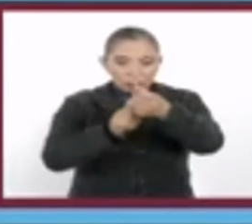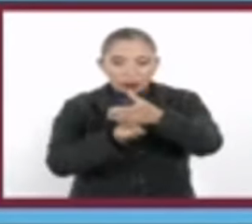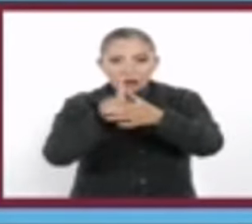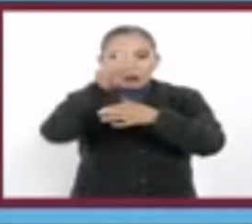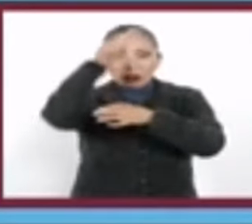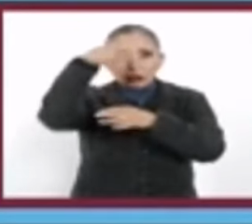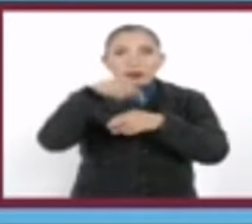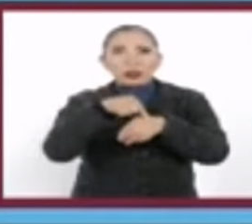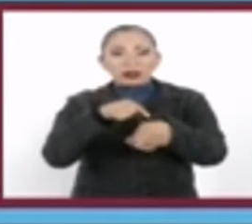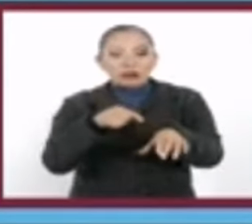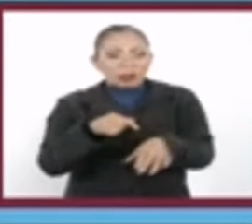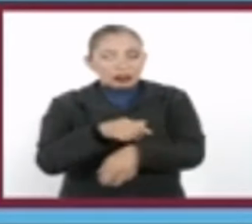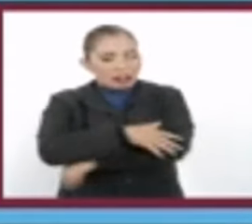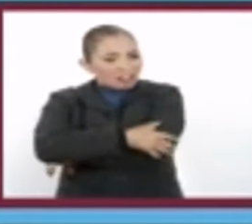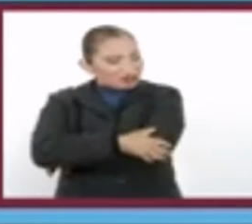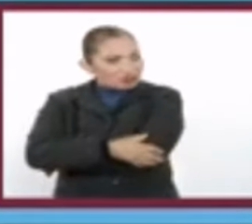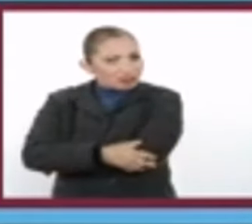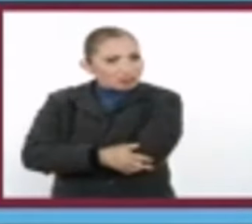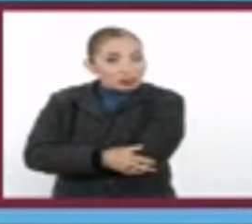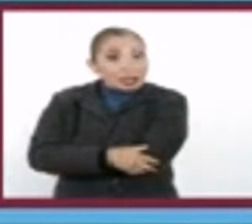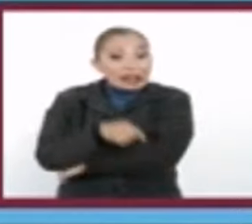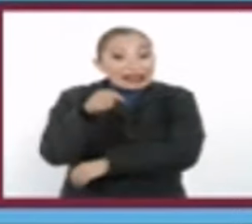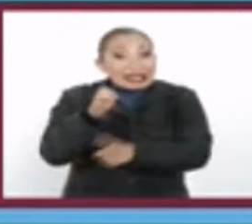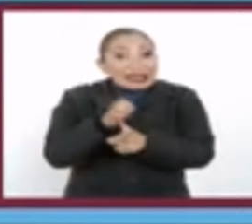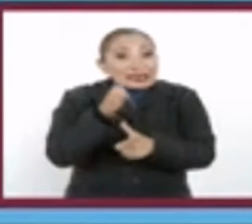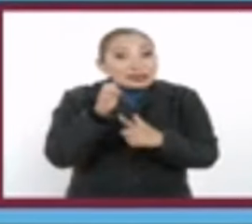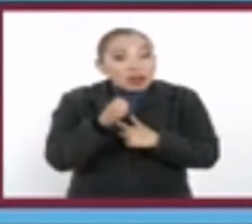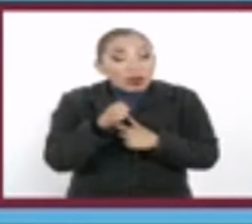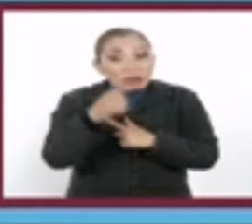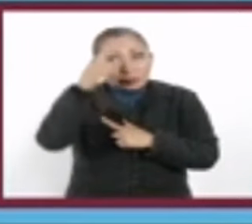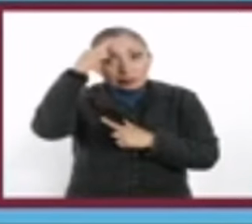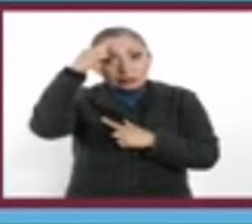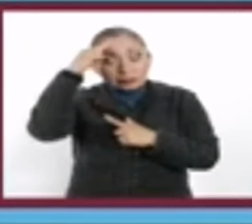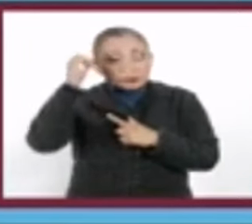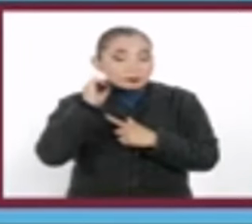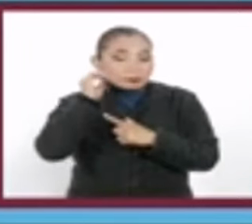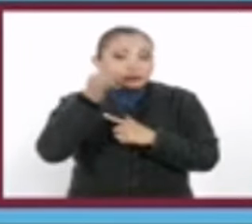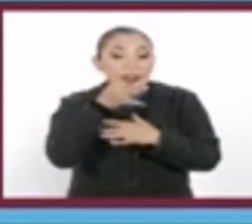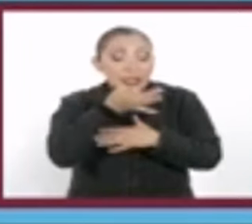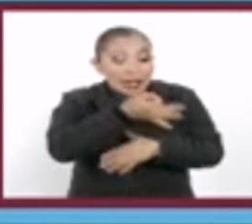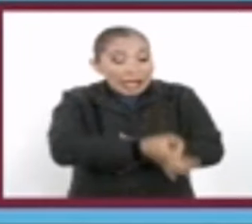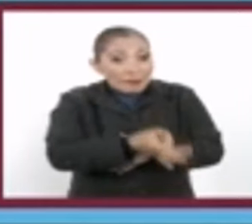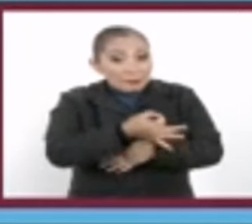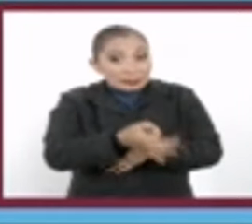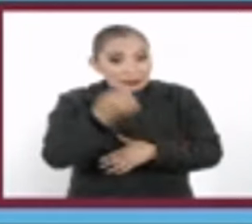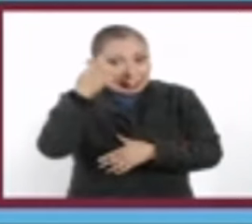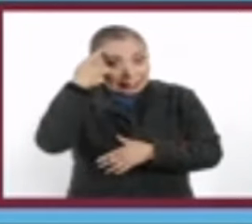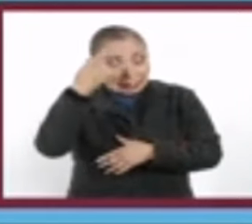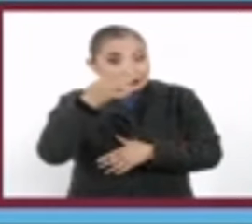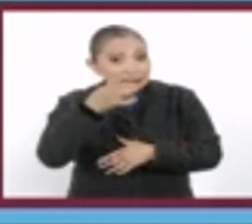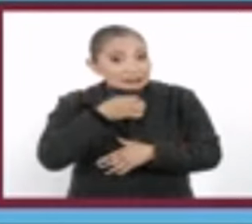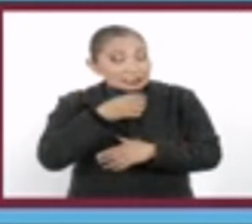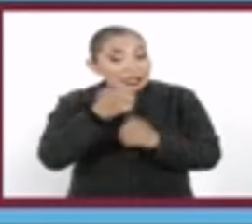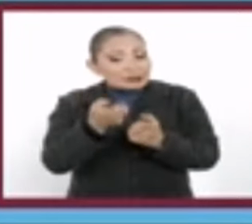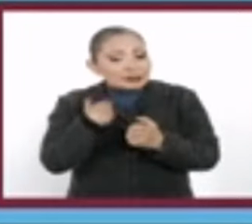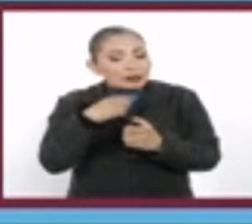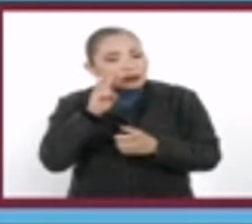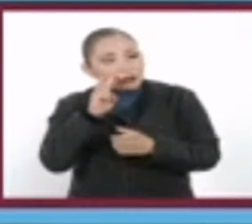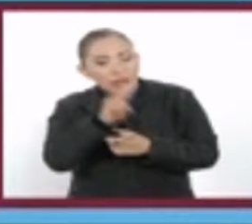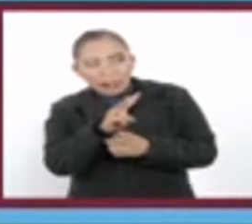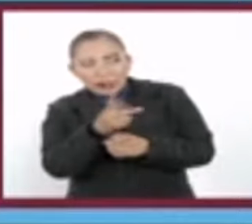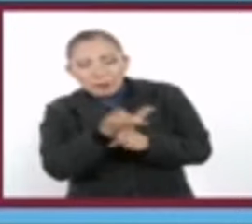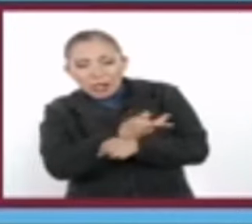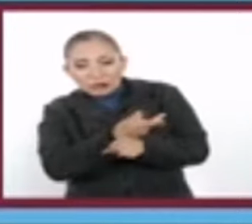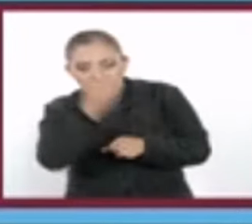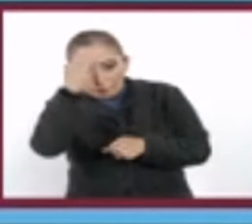el arco y el acto reflejo. De ahí, los neurotransmisores llevan la información hasta el cerebro, y este registra